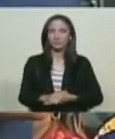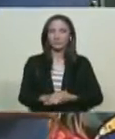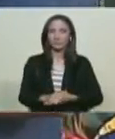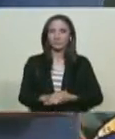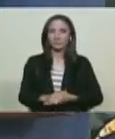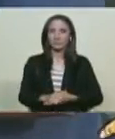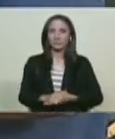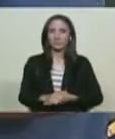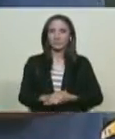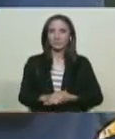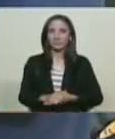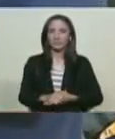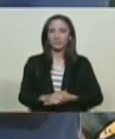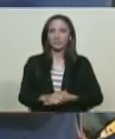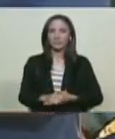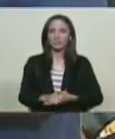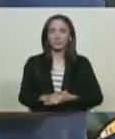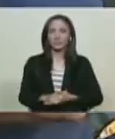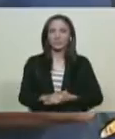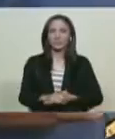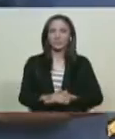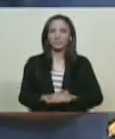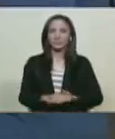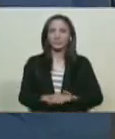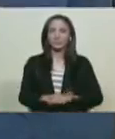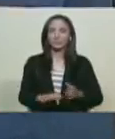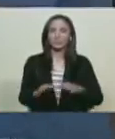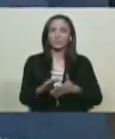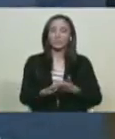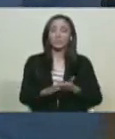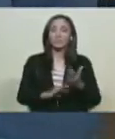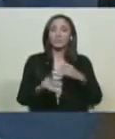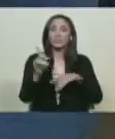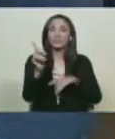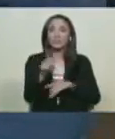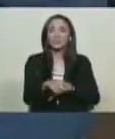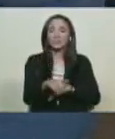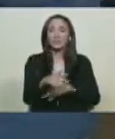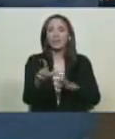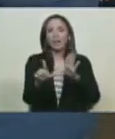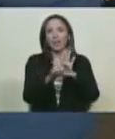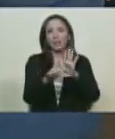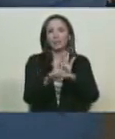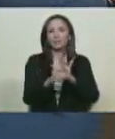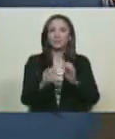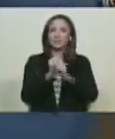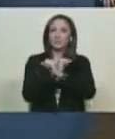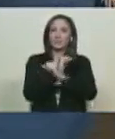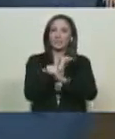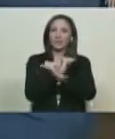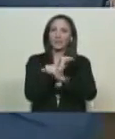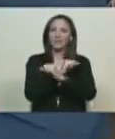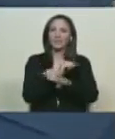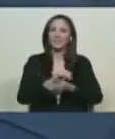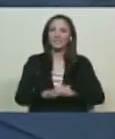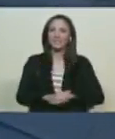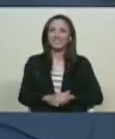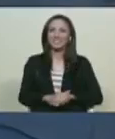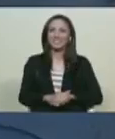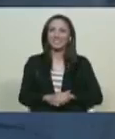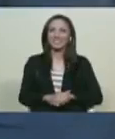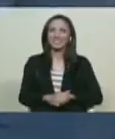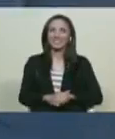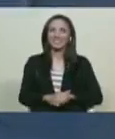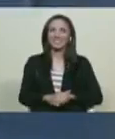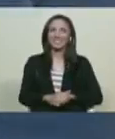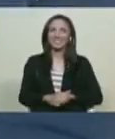tiene su caja de herramientas, tiene los delegados de prevención, tiene los sindicatos, tiene la federación, tiene la